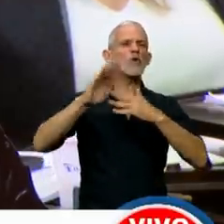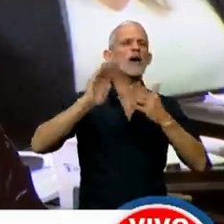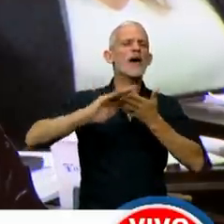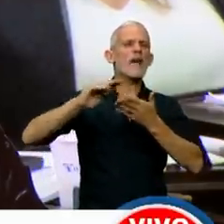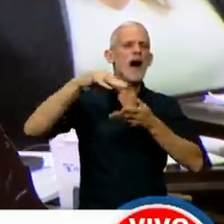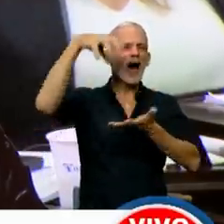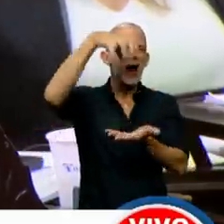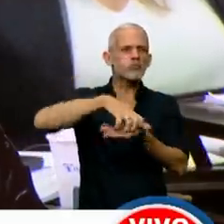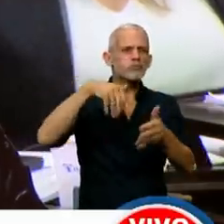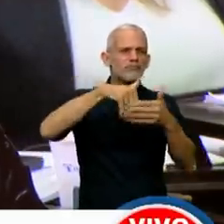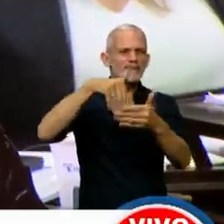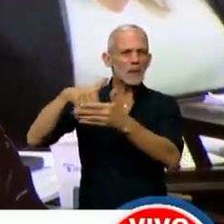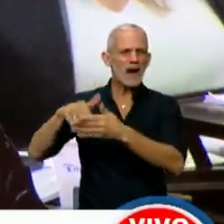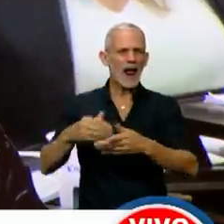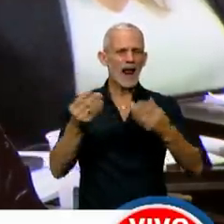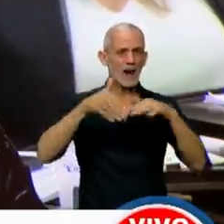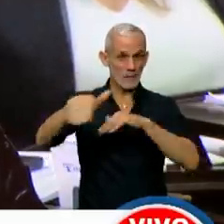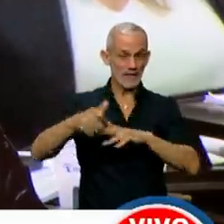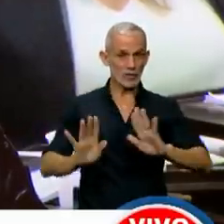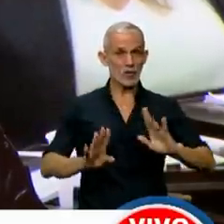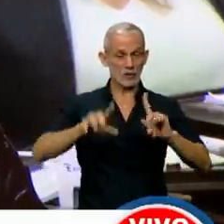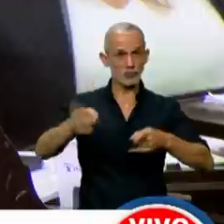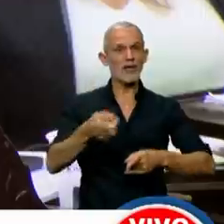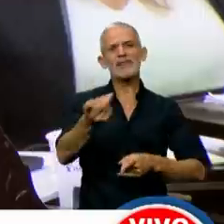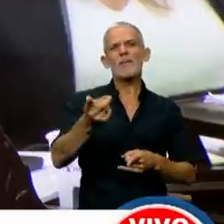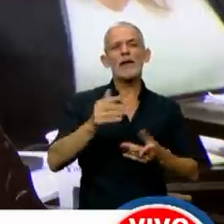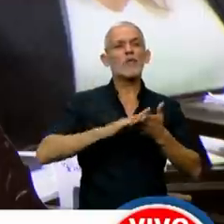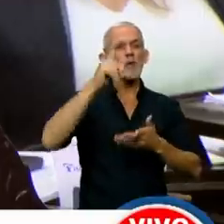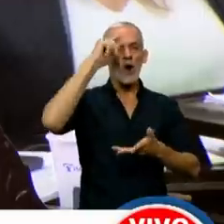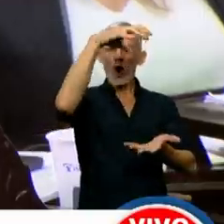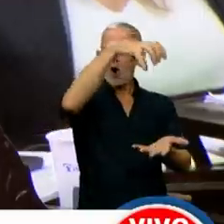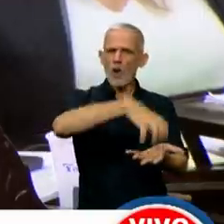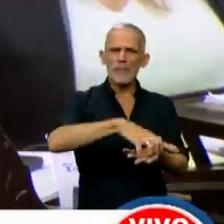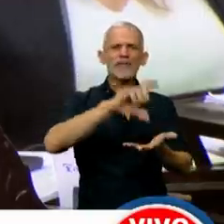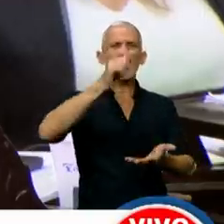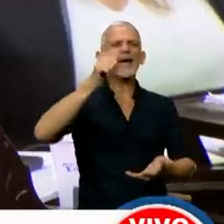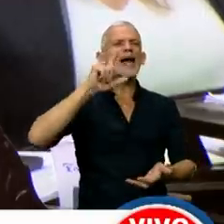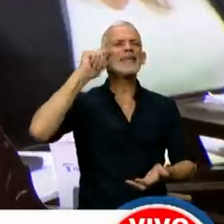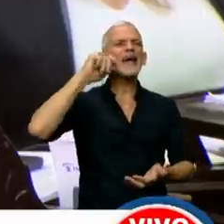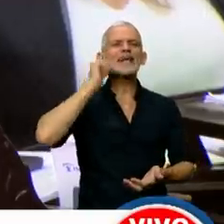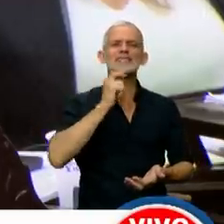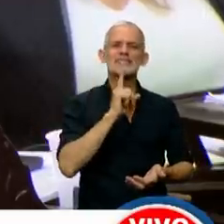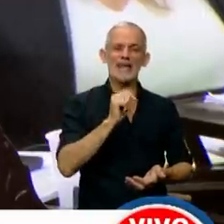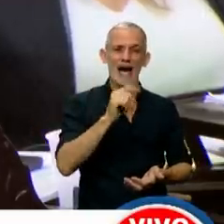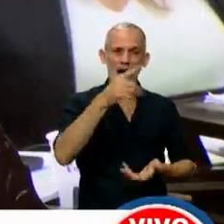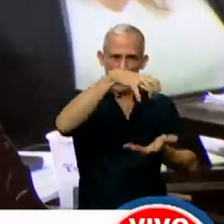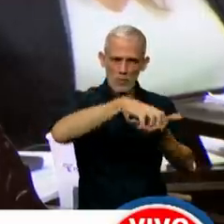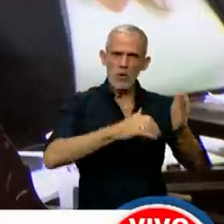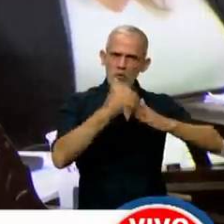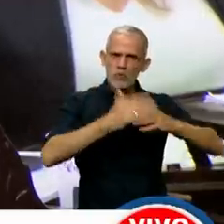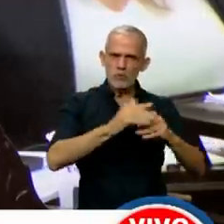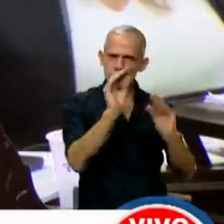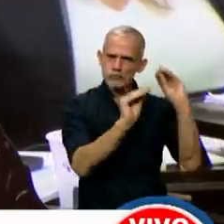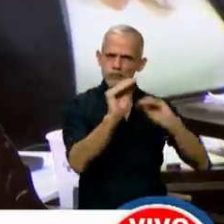de ómnibus está también la construcción del nuevo hospital de calingasta que esto también tiene que ver